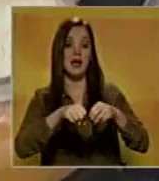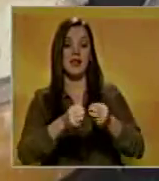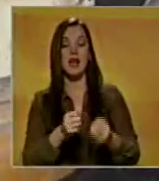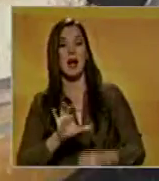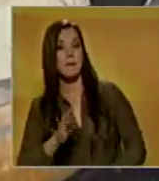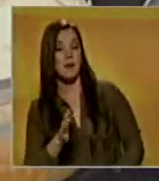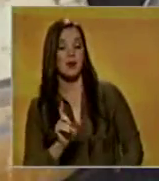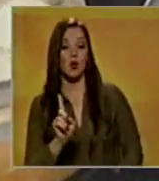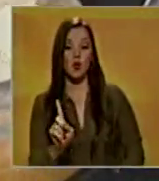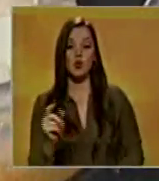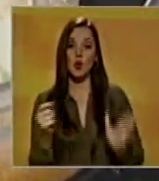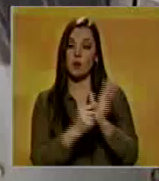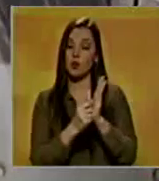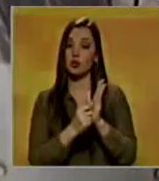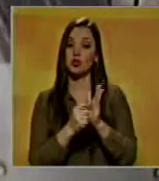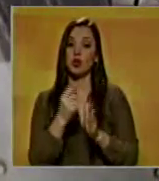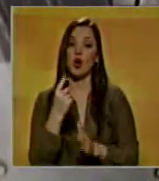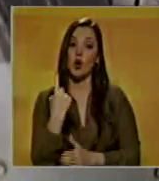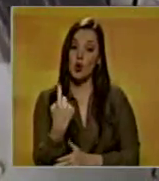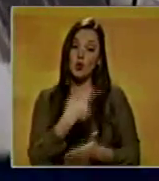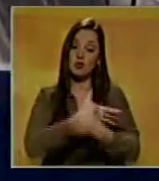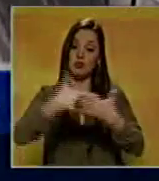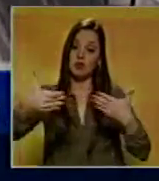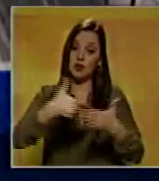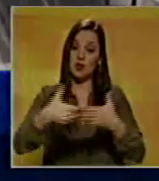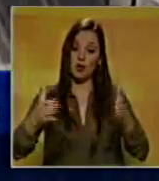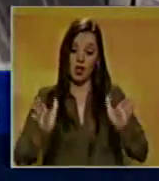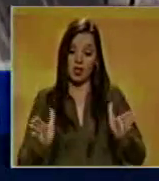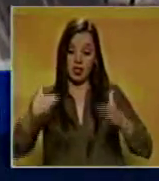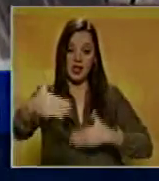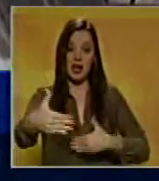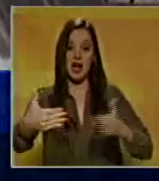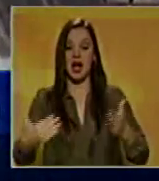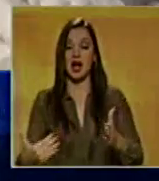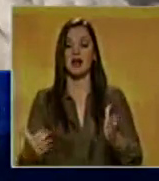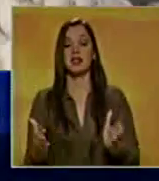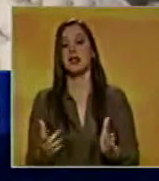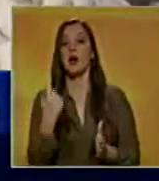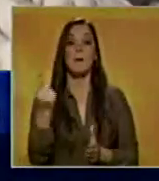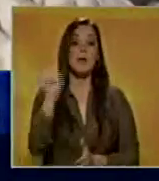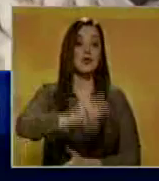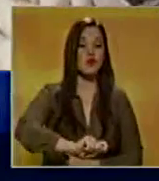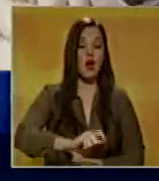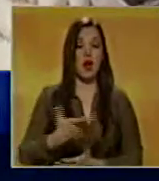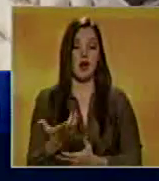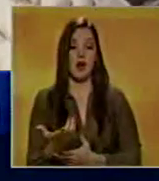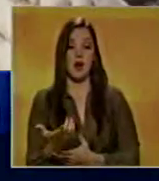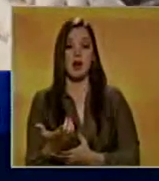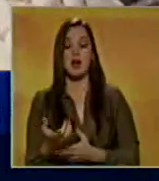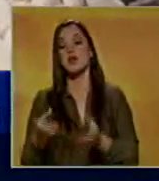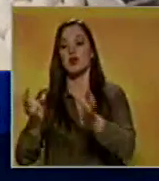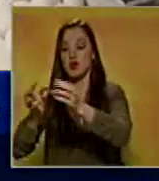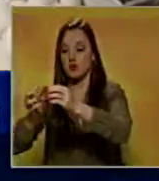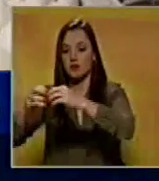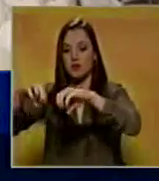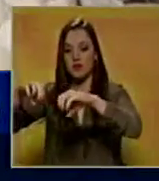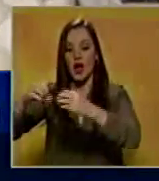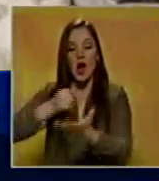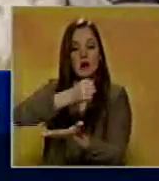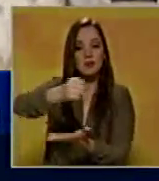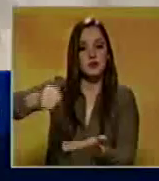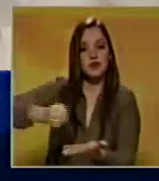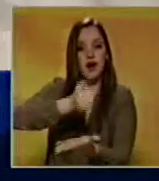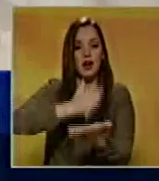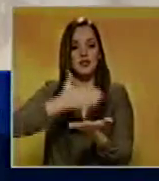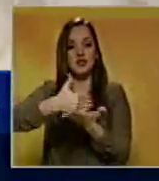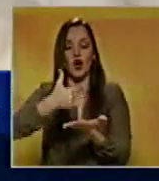de 1.1 millones de cajas del producto agrícola mensual, los cuales son canalizados para las pastelerías, dulcerías,